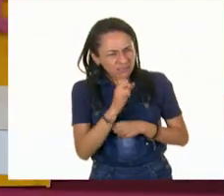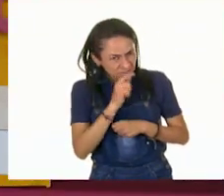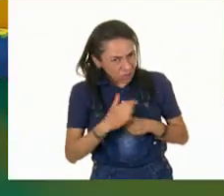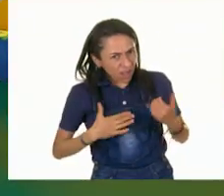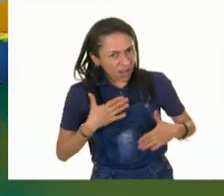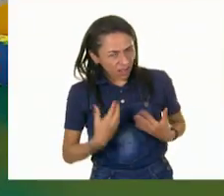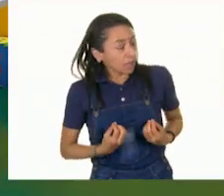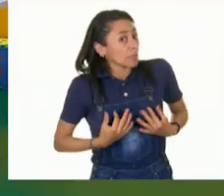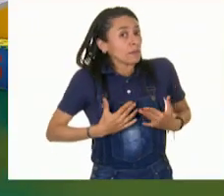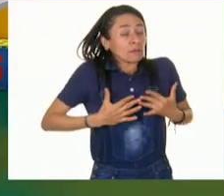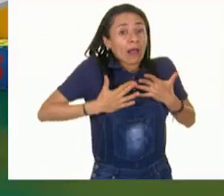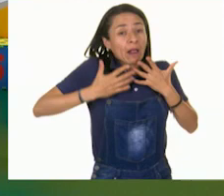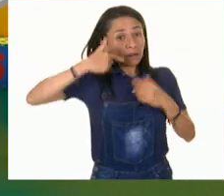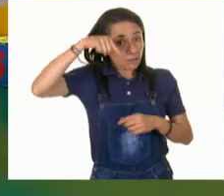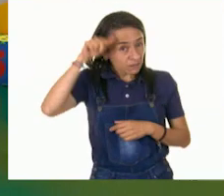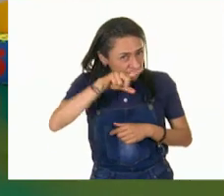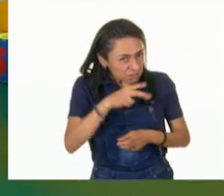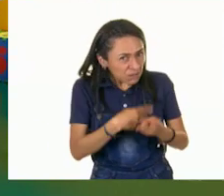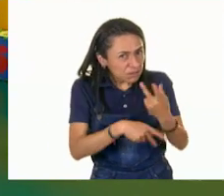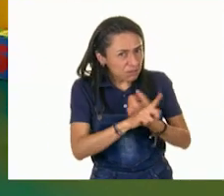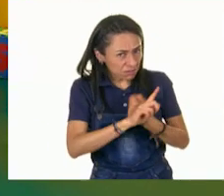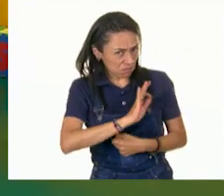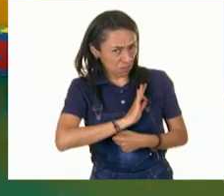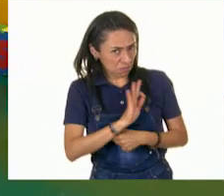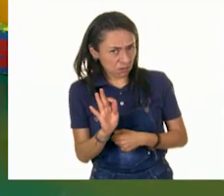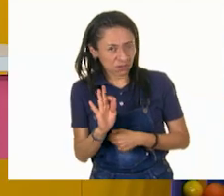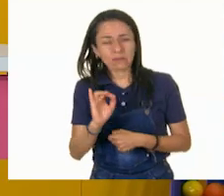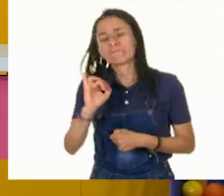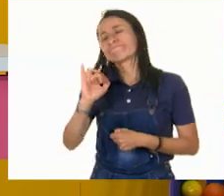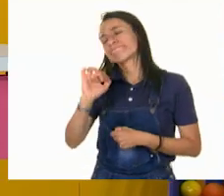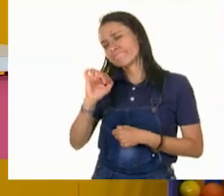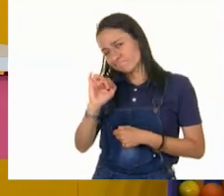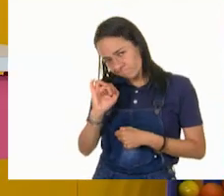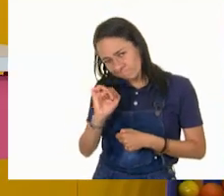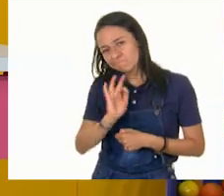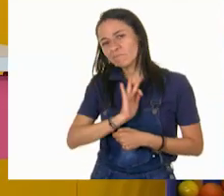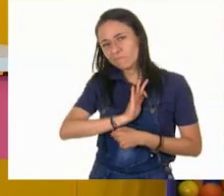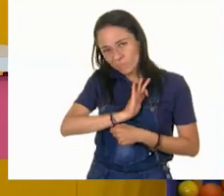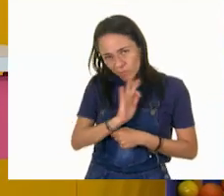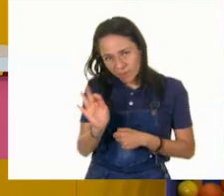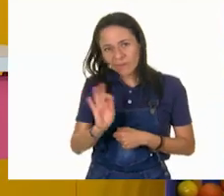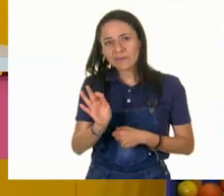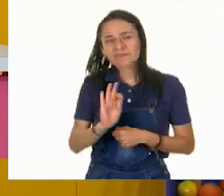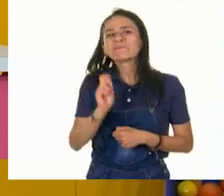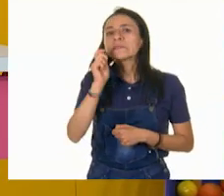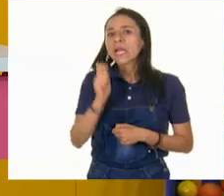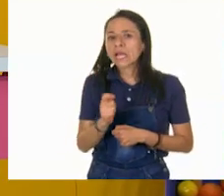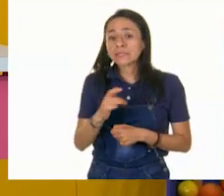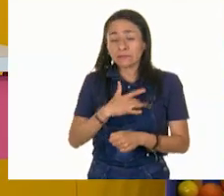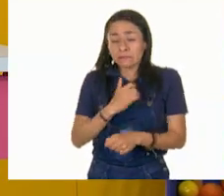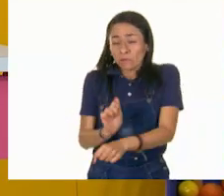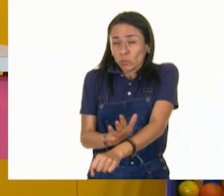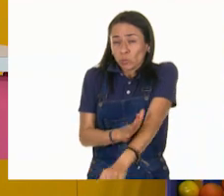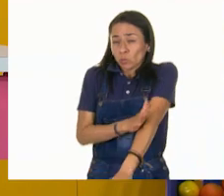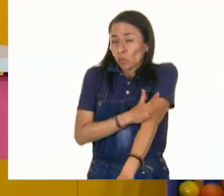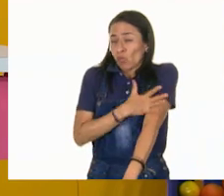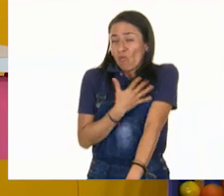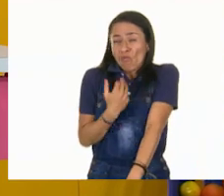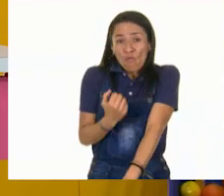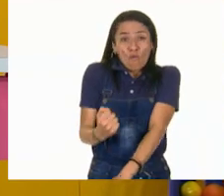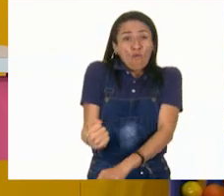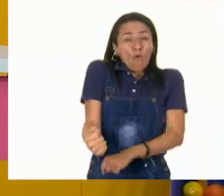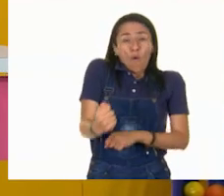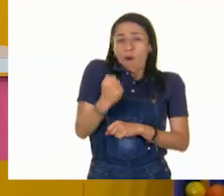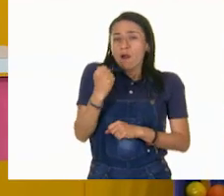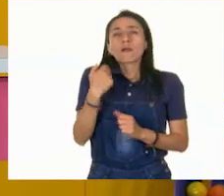sí. Porque es la alta emoción, intensidad. ¿Cómo suena cuando